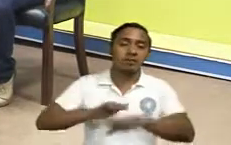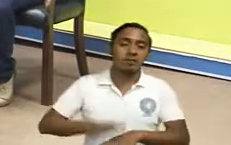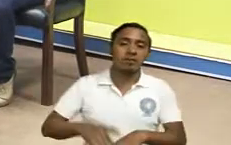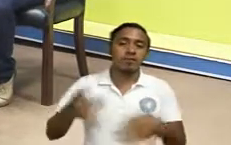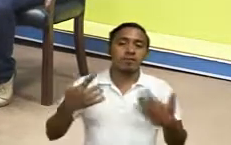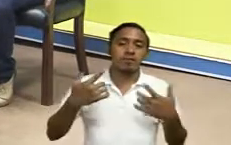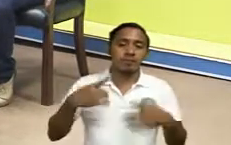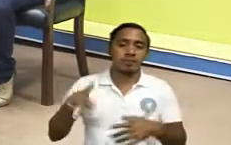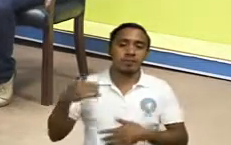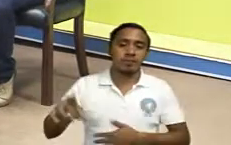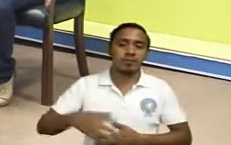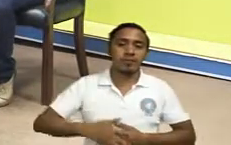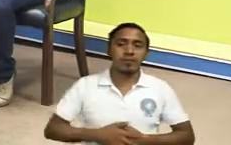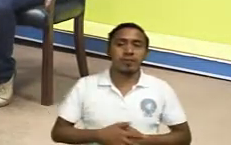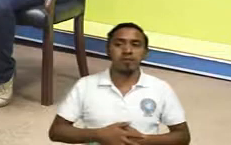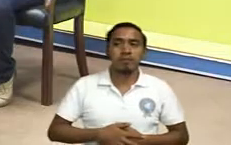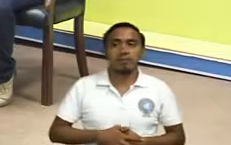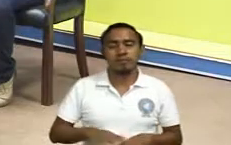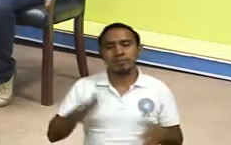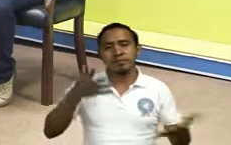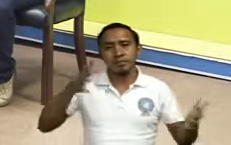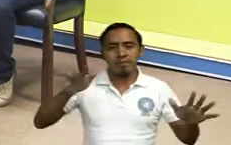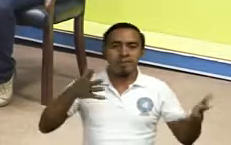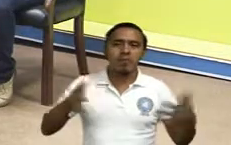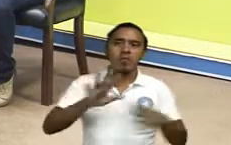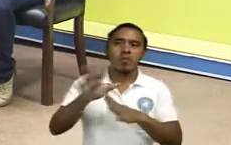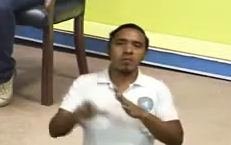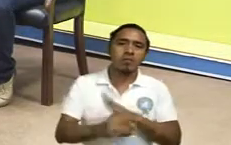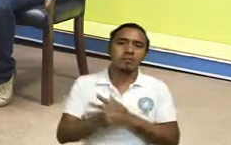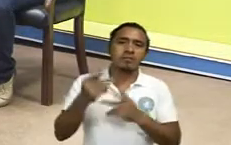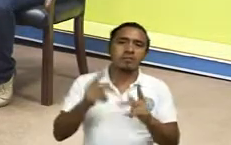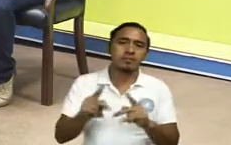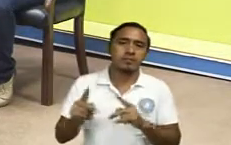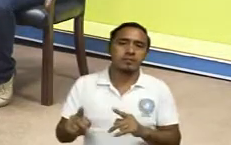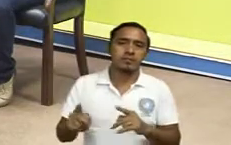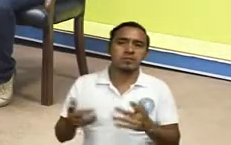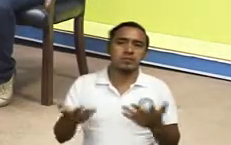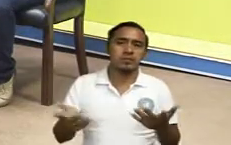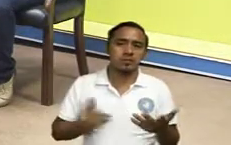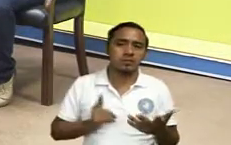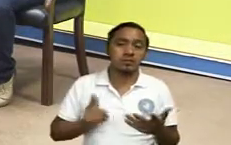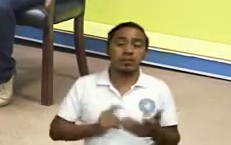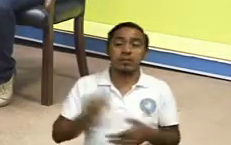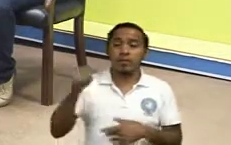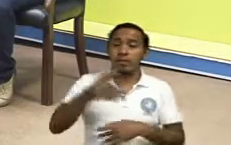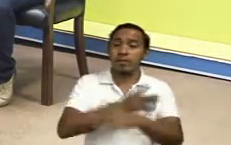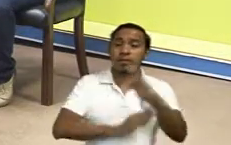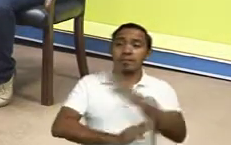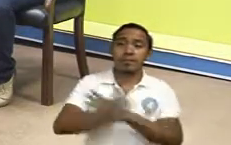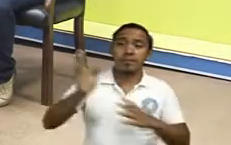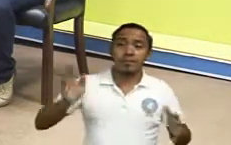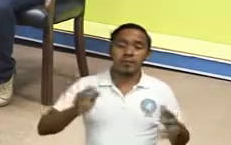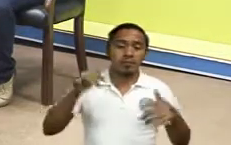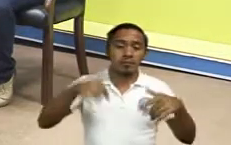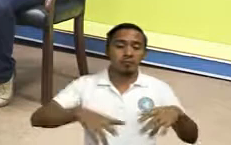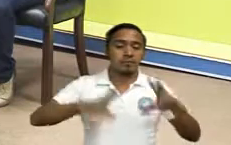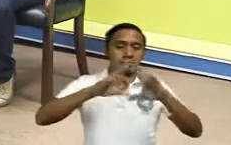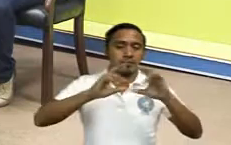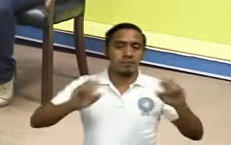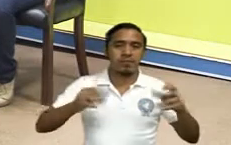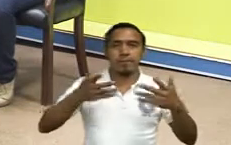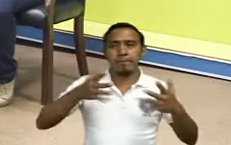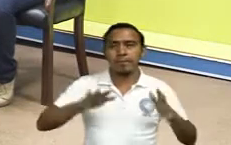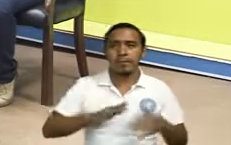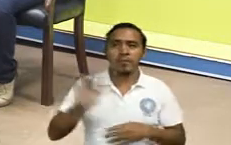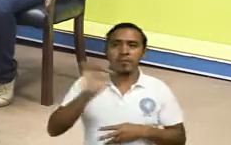derechos. ¿Más o menos cuántas personas tienen alguna discapacidad en nuestro país, doctora?